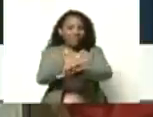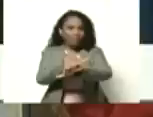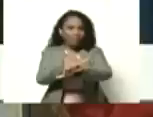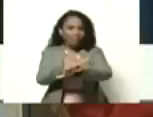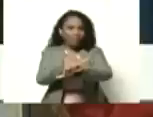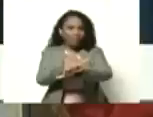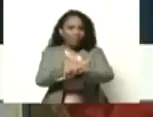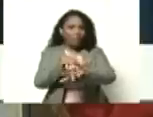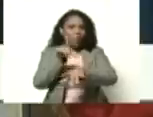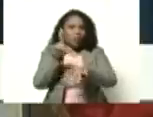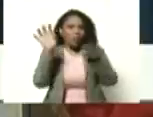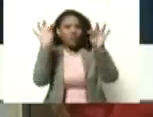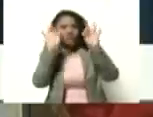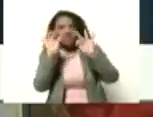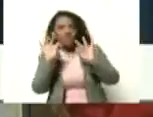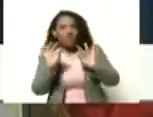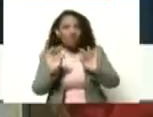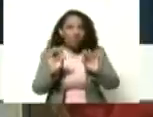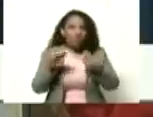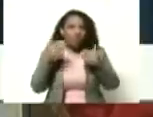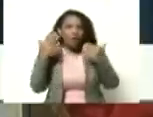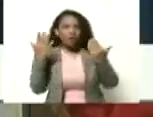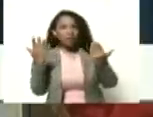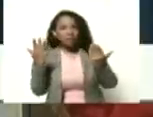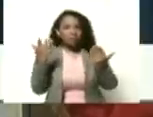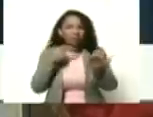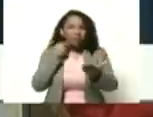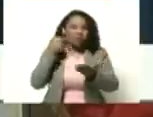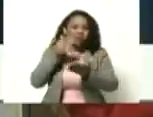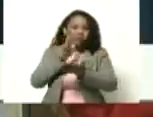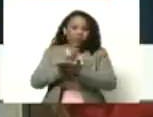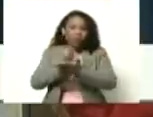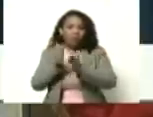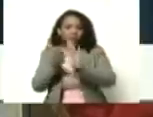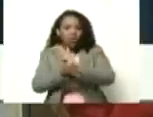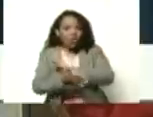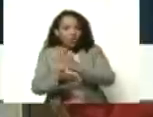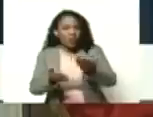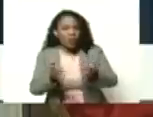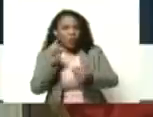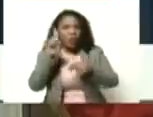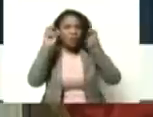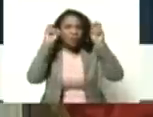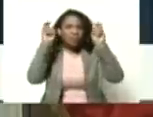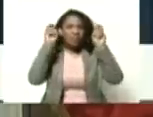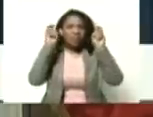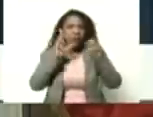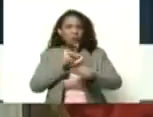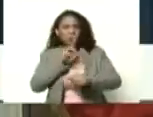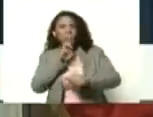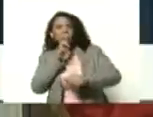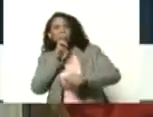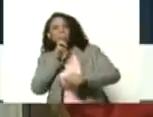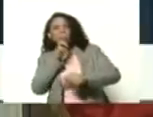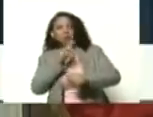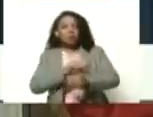como una especie de cóctel de la muerte como un cóctel del terror